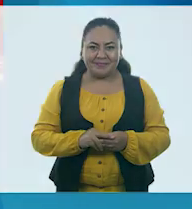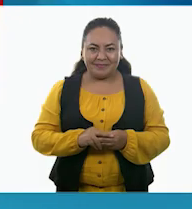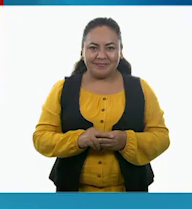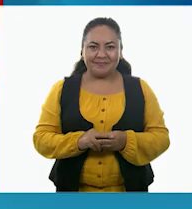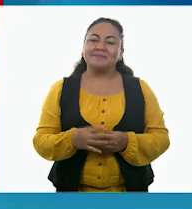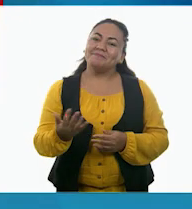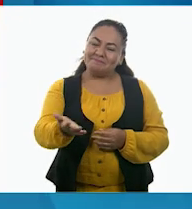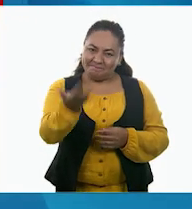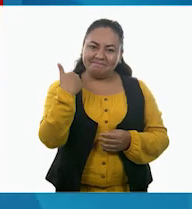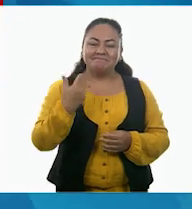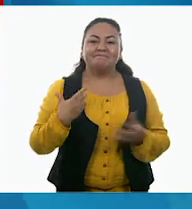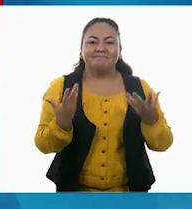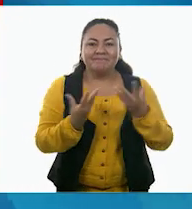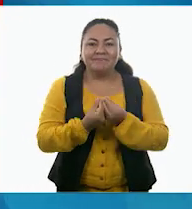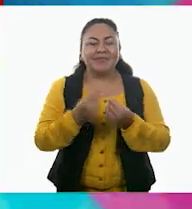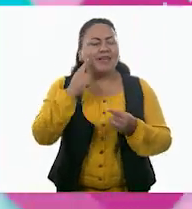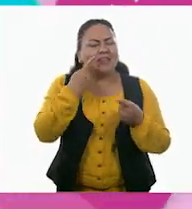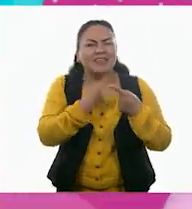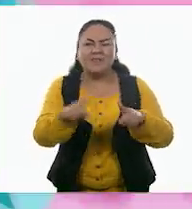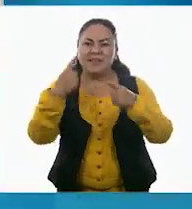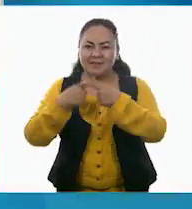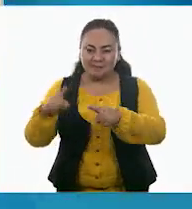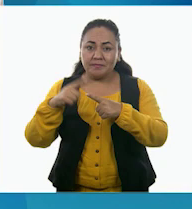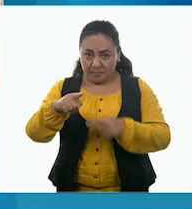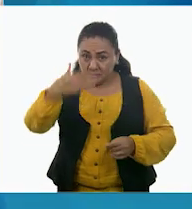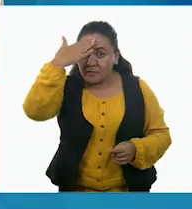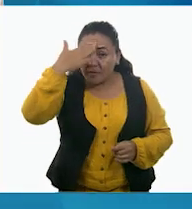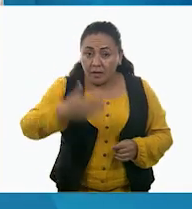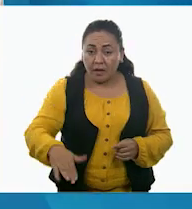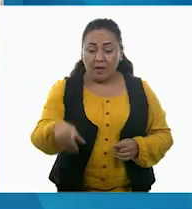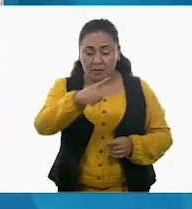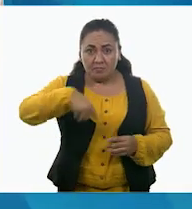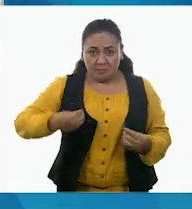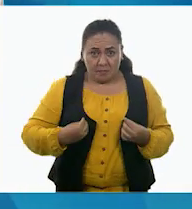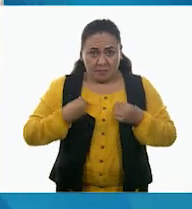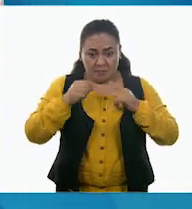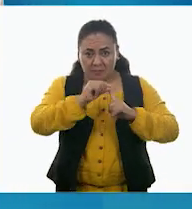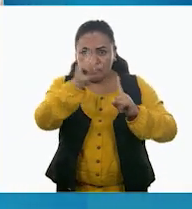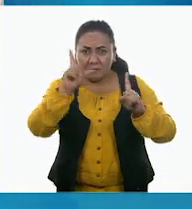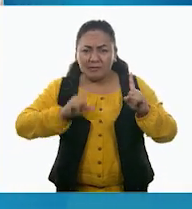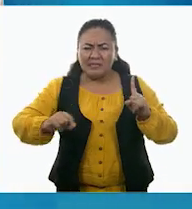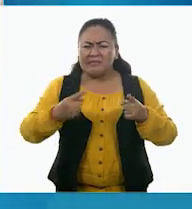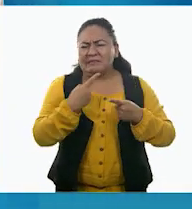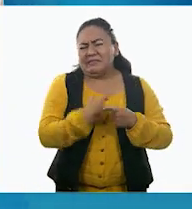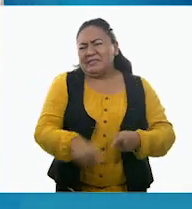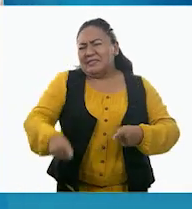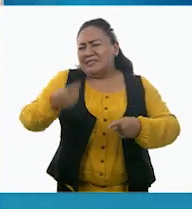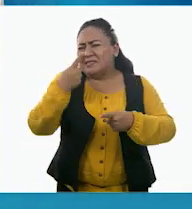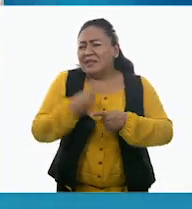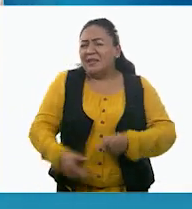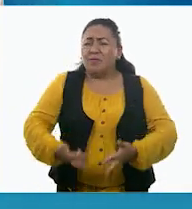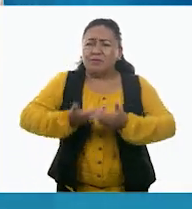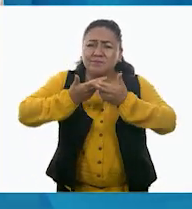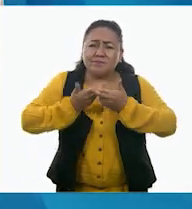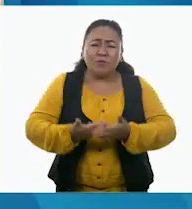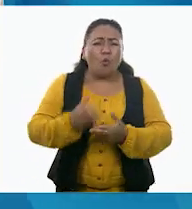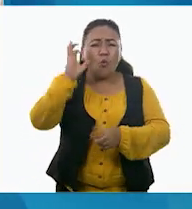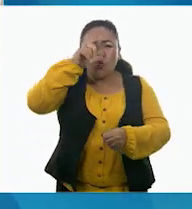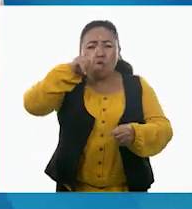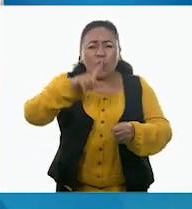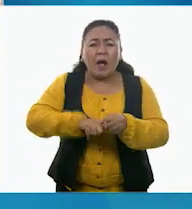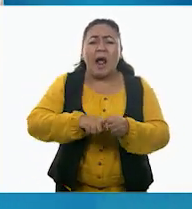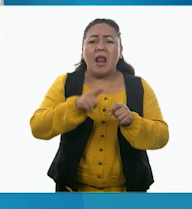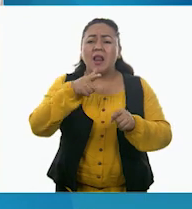Vamos juntos a disfrutar muchas aventuras. ¿Sabías que vivimos en un país con una inmensa diversidad cultural